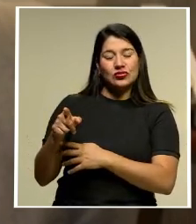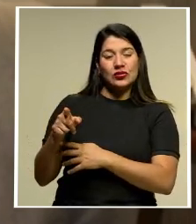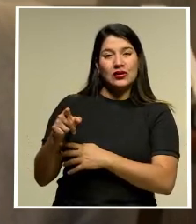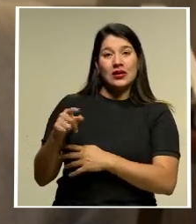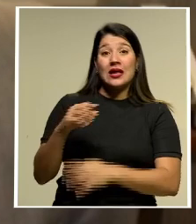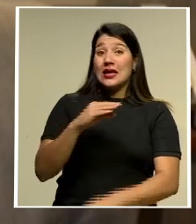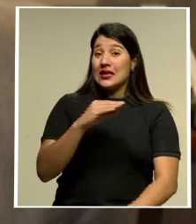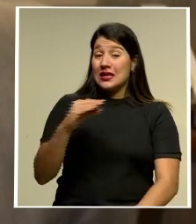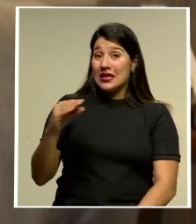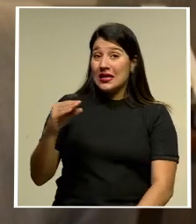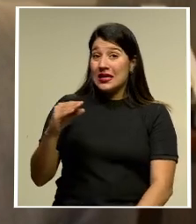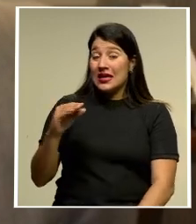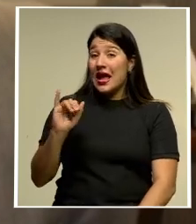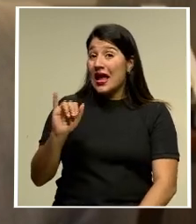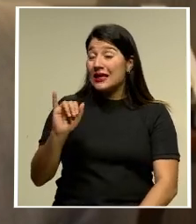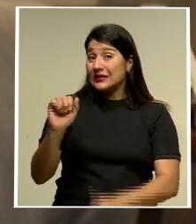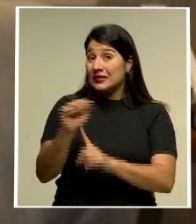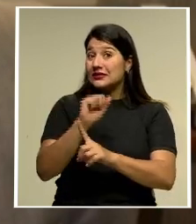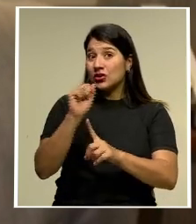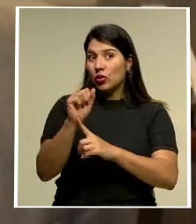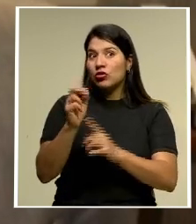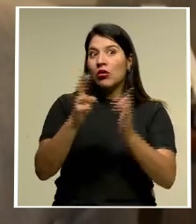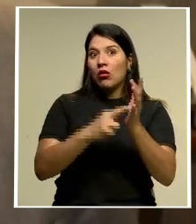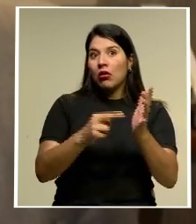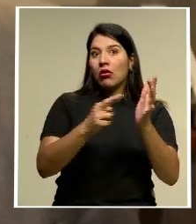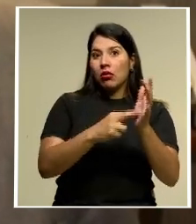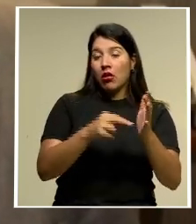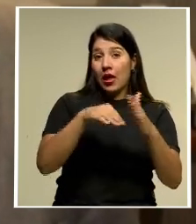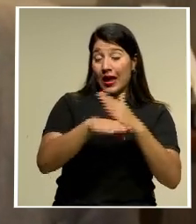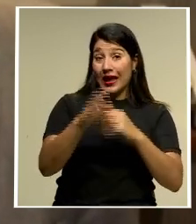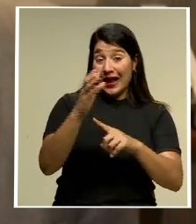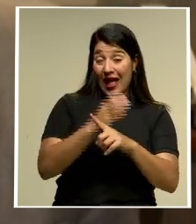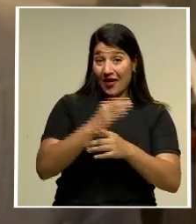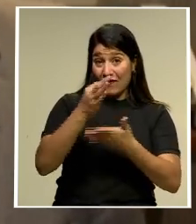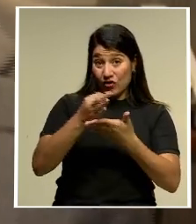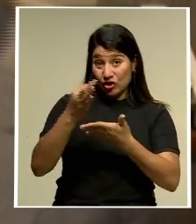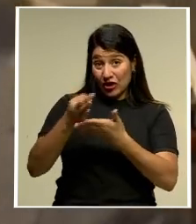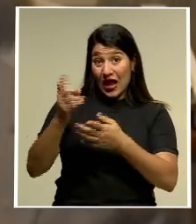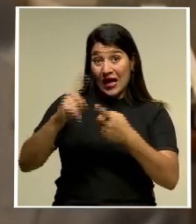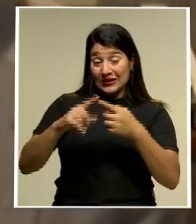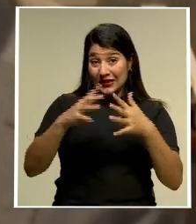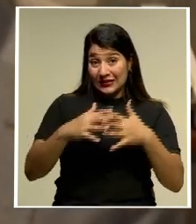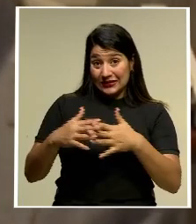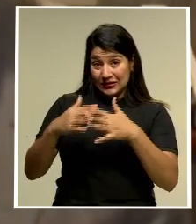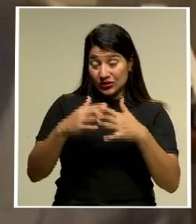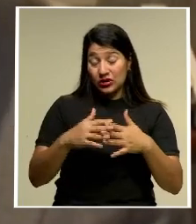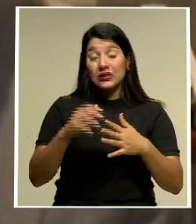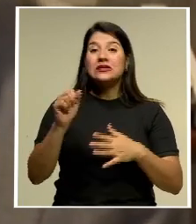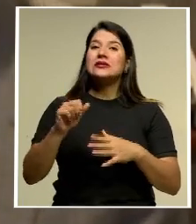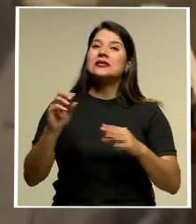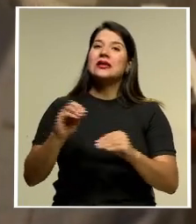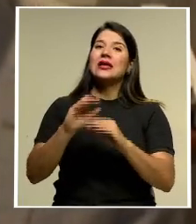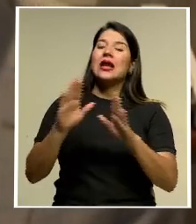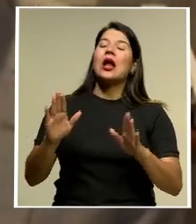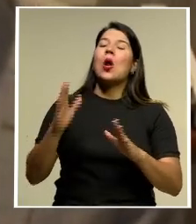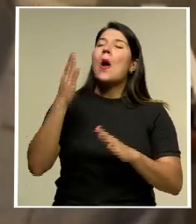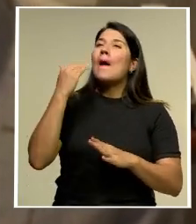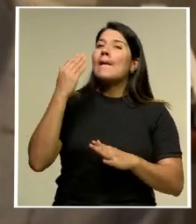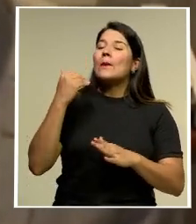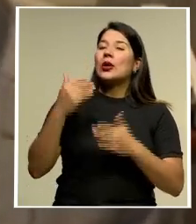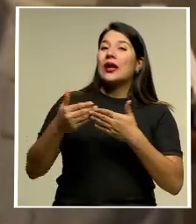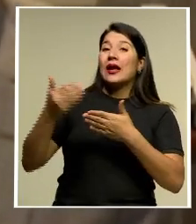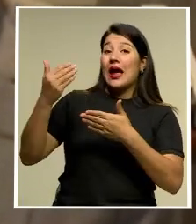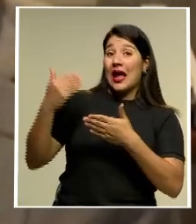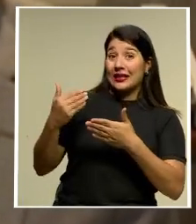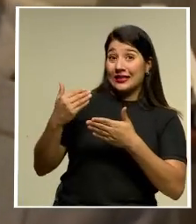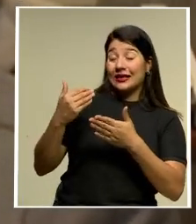y esta situación se replica en cada una de las fronteras. ¿Cómo no? Porque sobre todo en el anterior